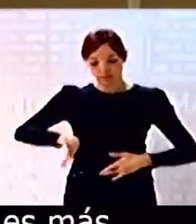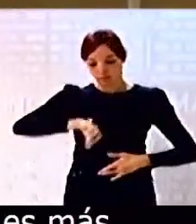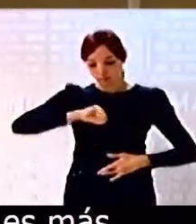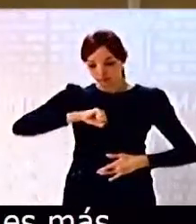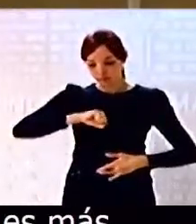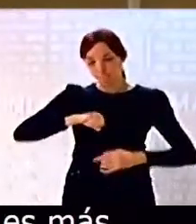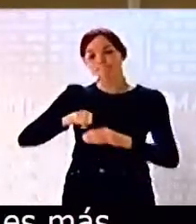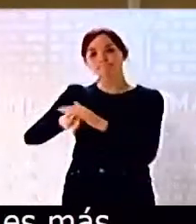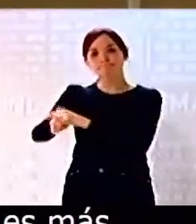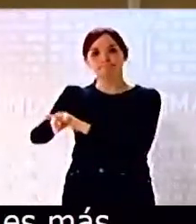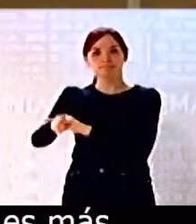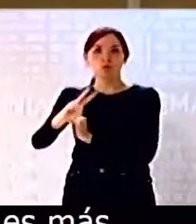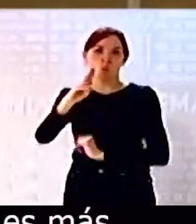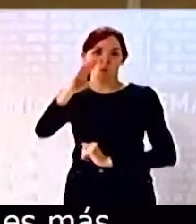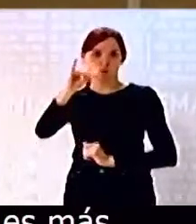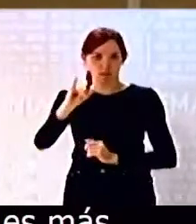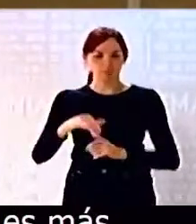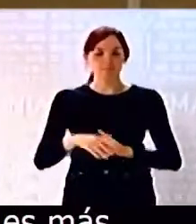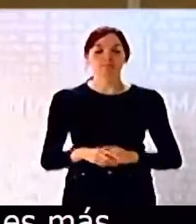paciente ingrese, ¿no?